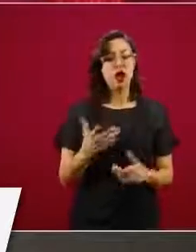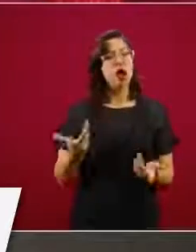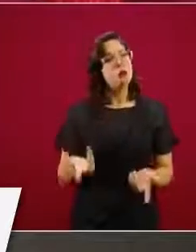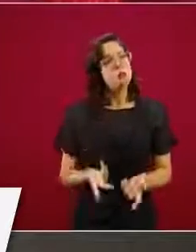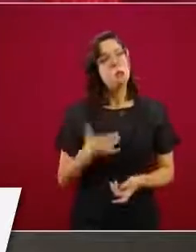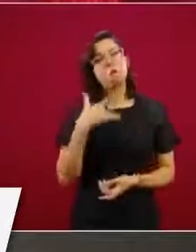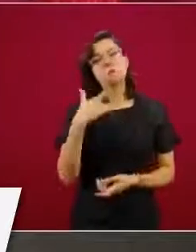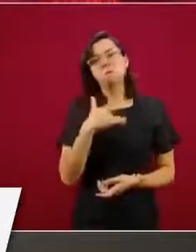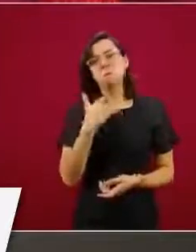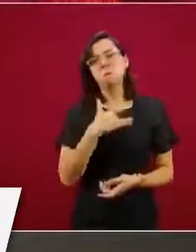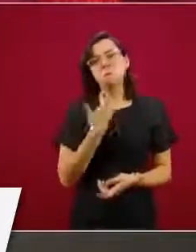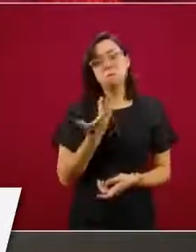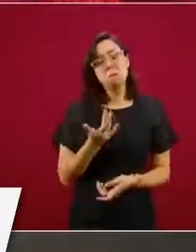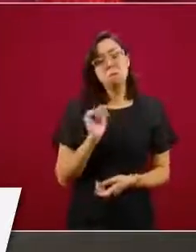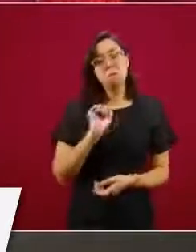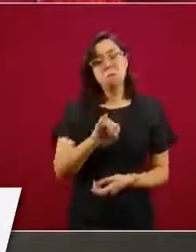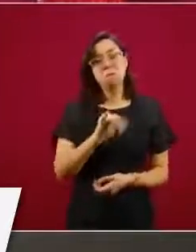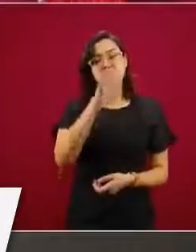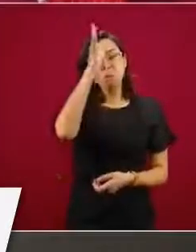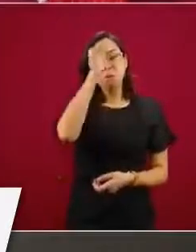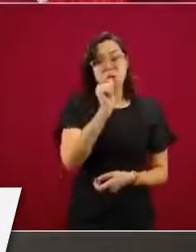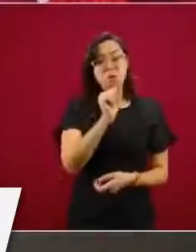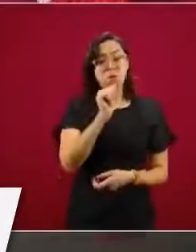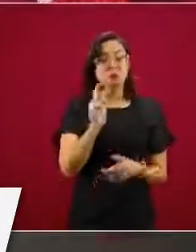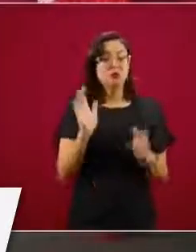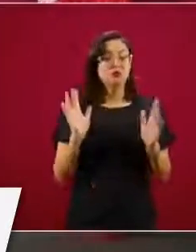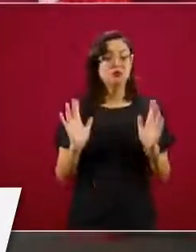un proceso